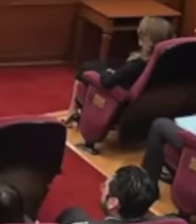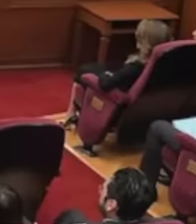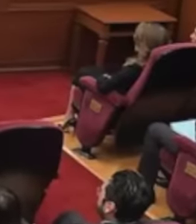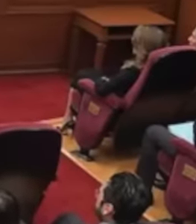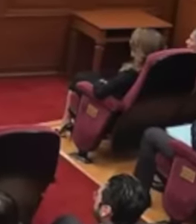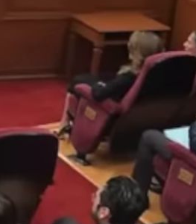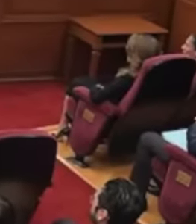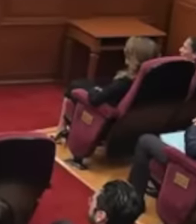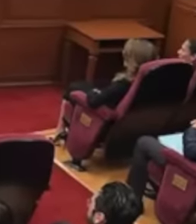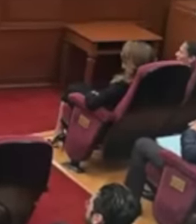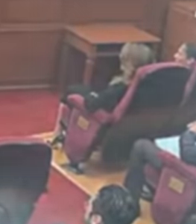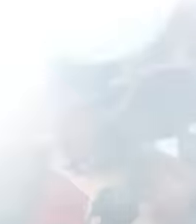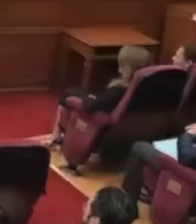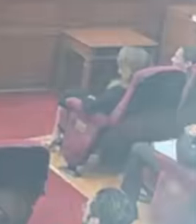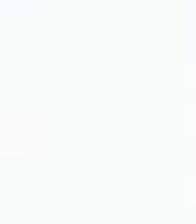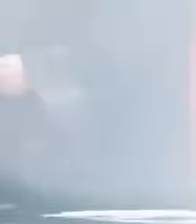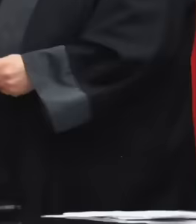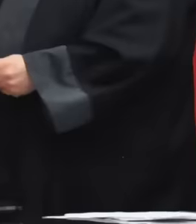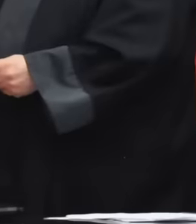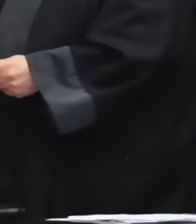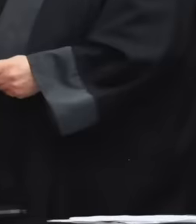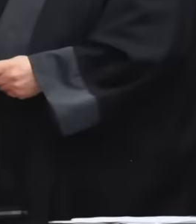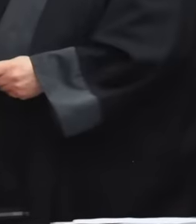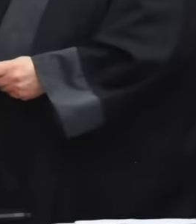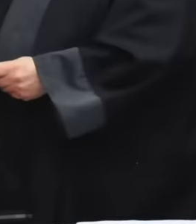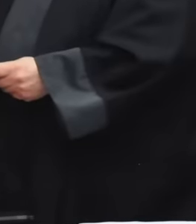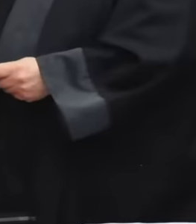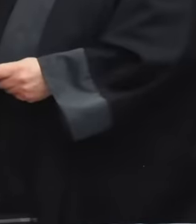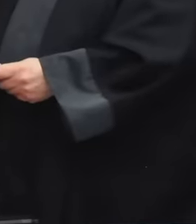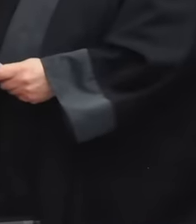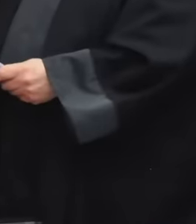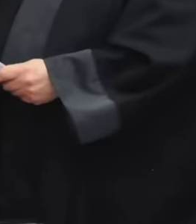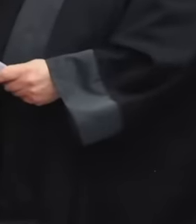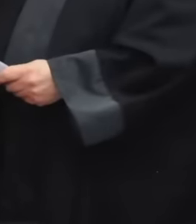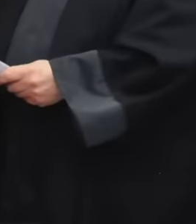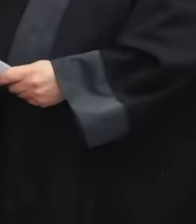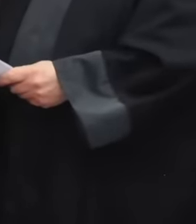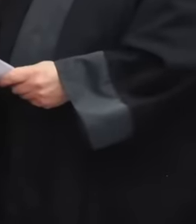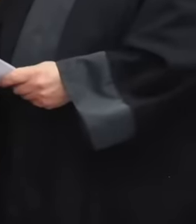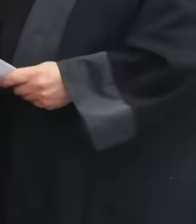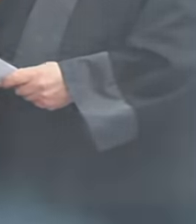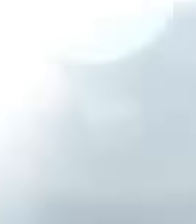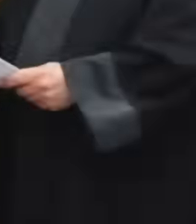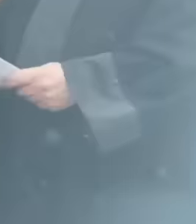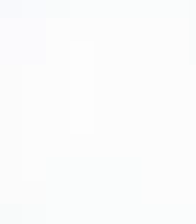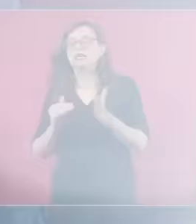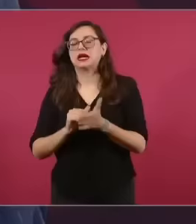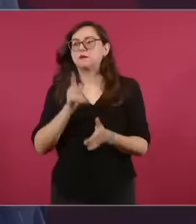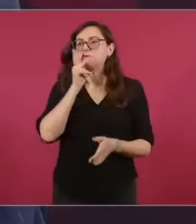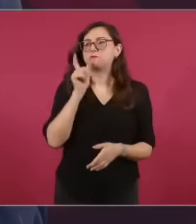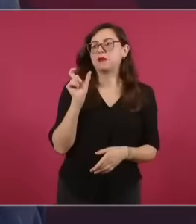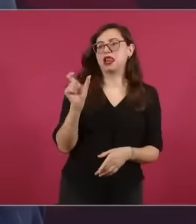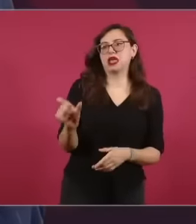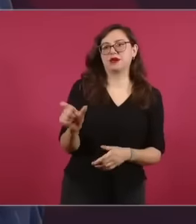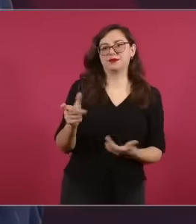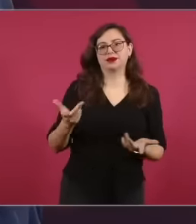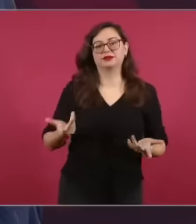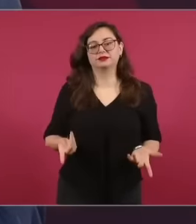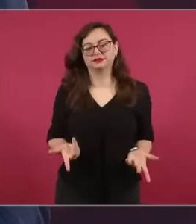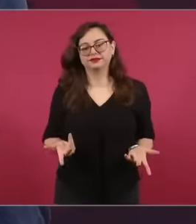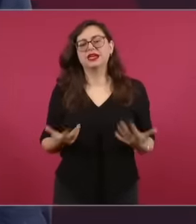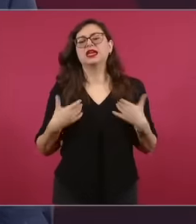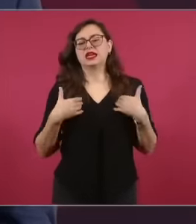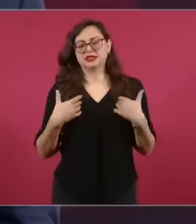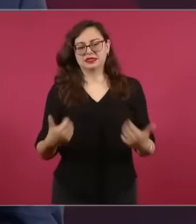popular. También contempla una nueva integración de la Suprema Corte de Justicia de la Nación. En la conferencia